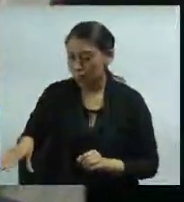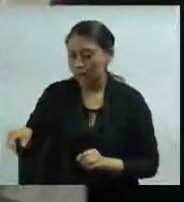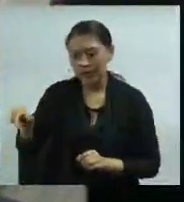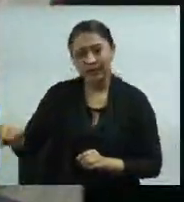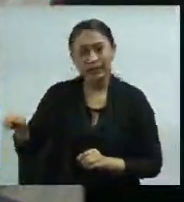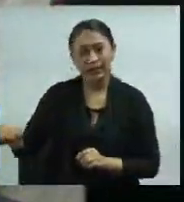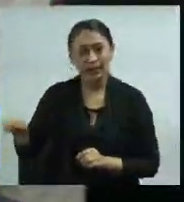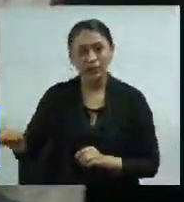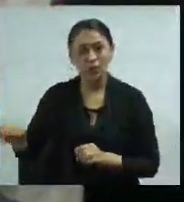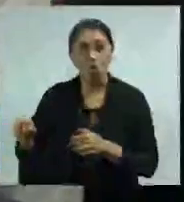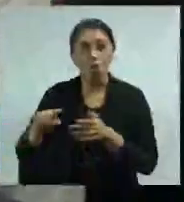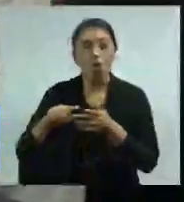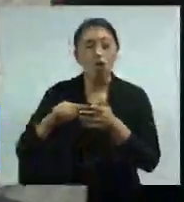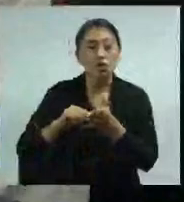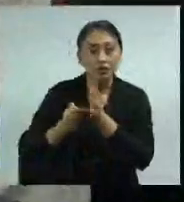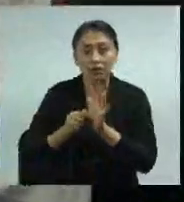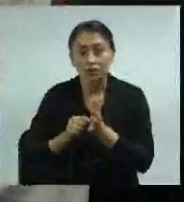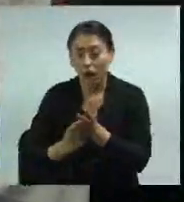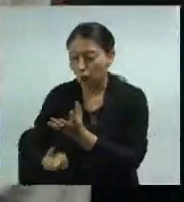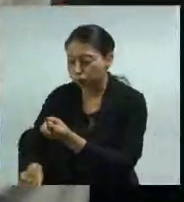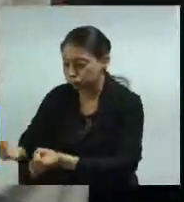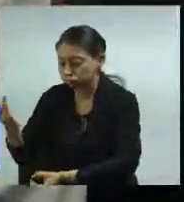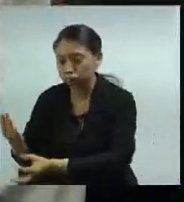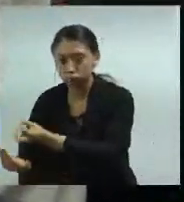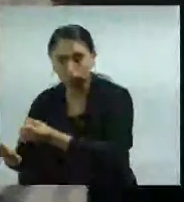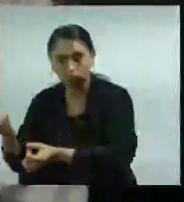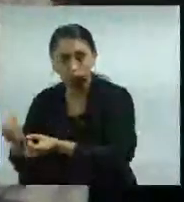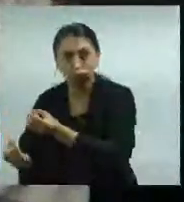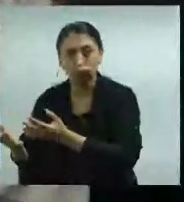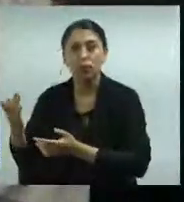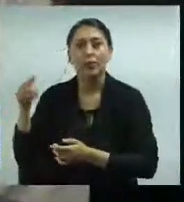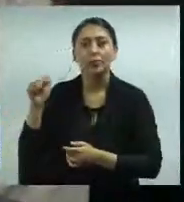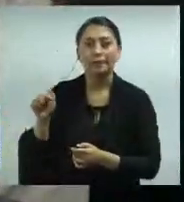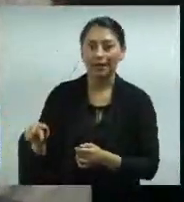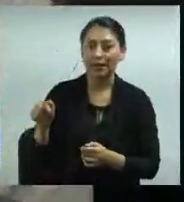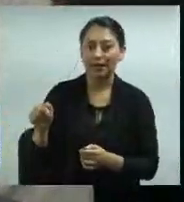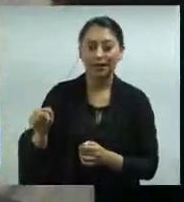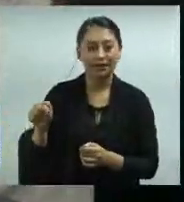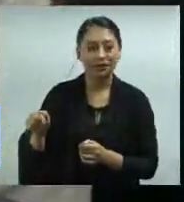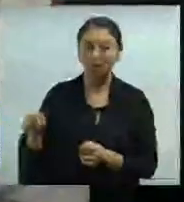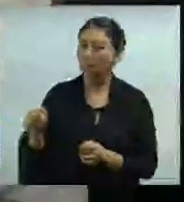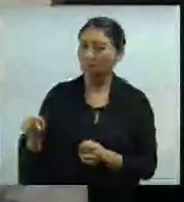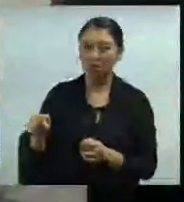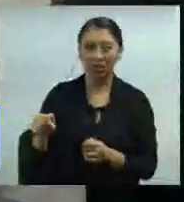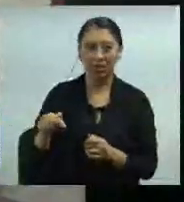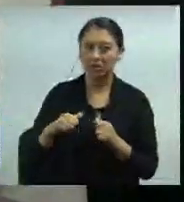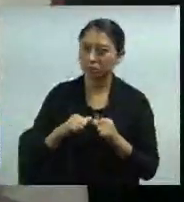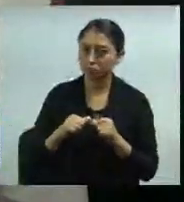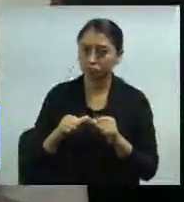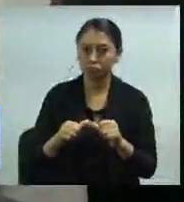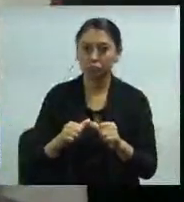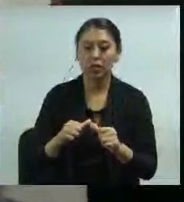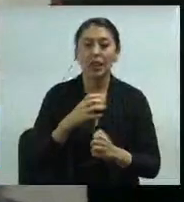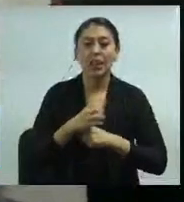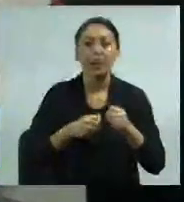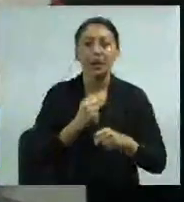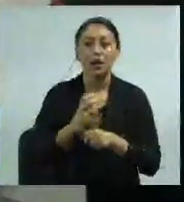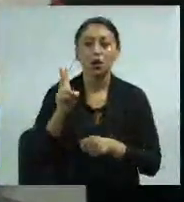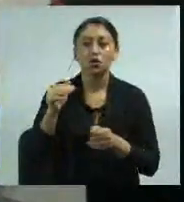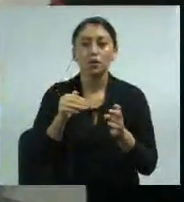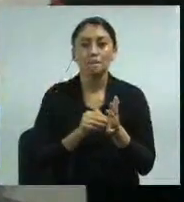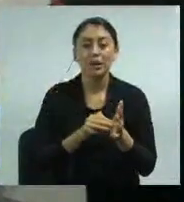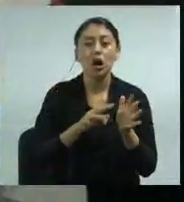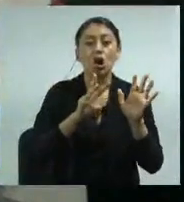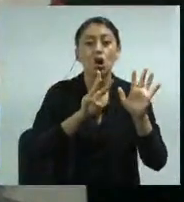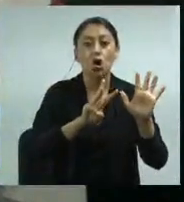tiran la colilla y ahí viene el incendio forestal. Entonces, esto es recurrente, distinguidos colegas. En el año 2000 fueron 82